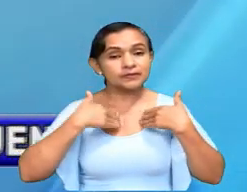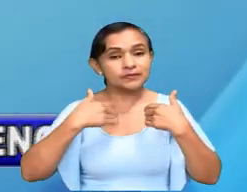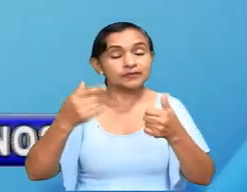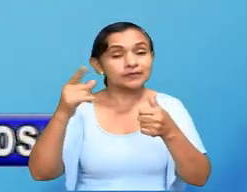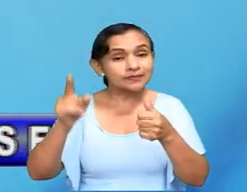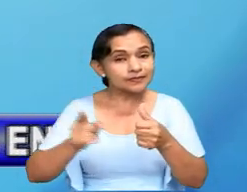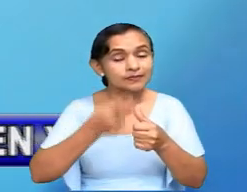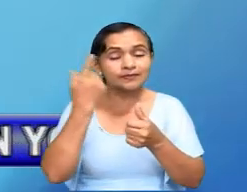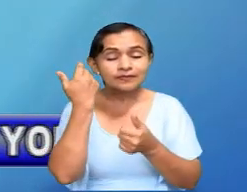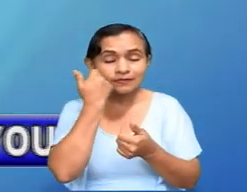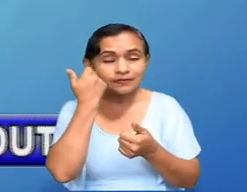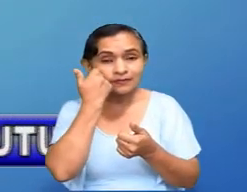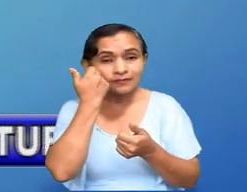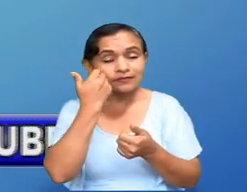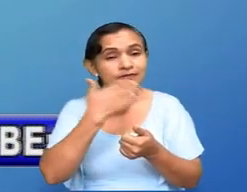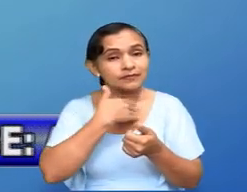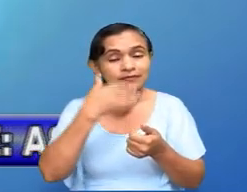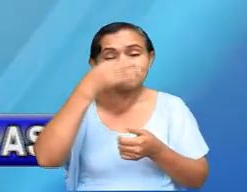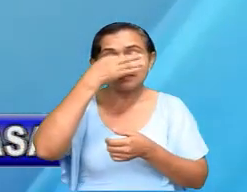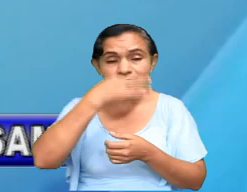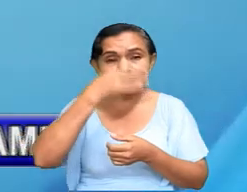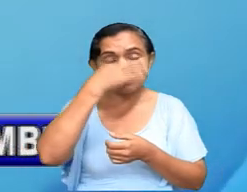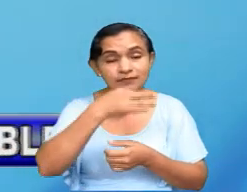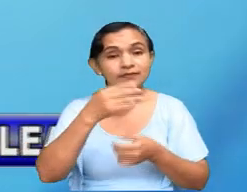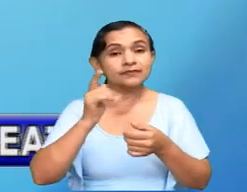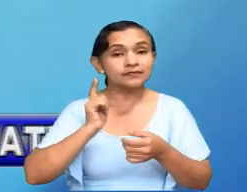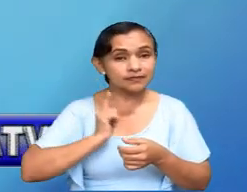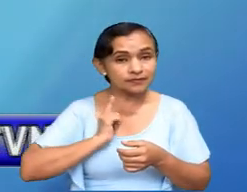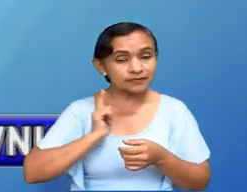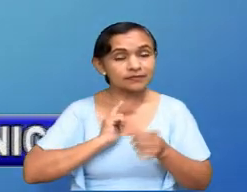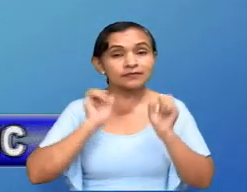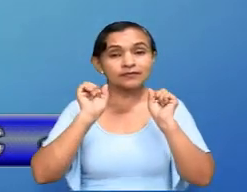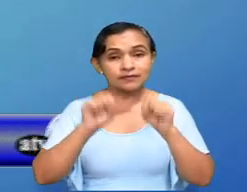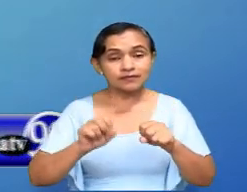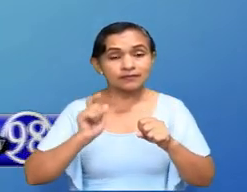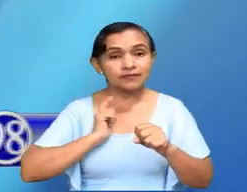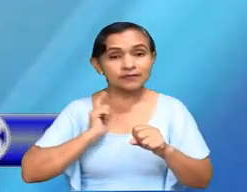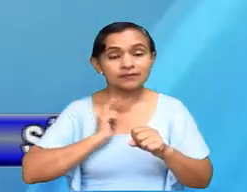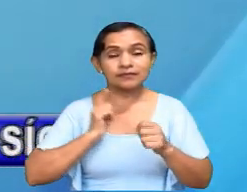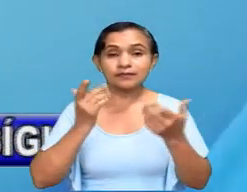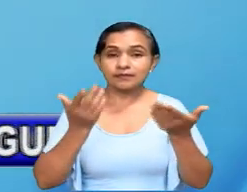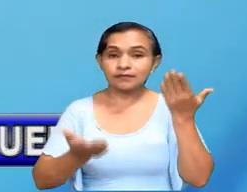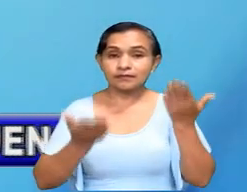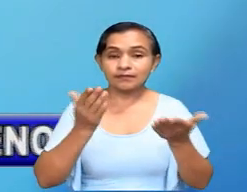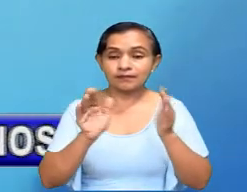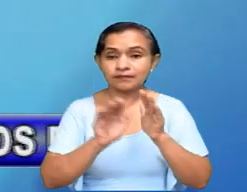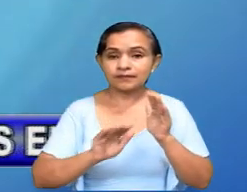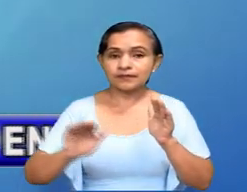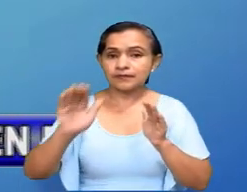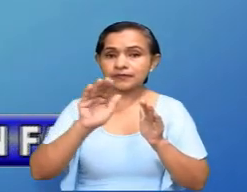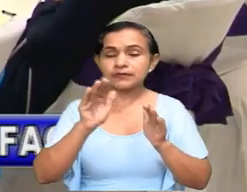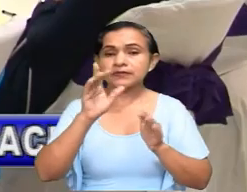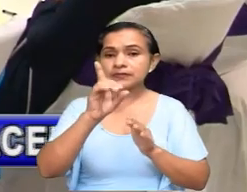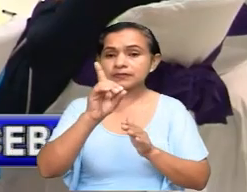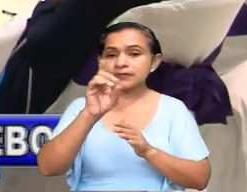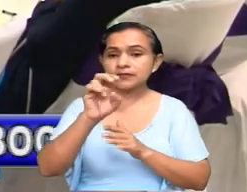primer síntoma de gripe, que puede también encubrir, enmascarar